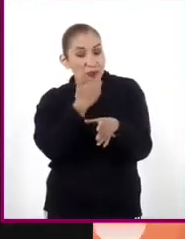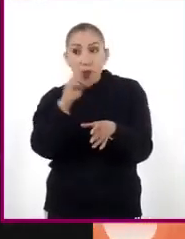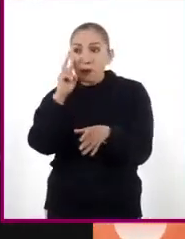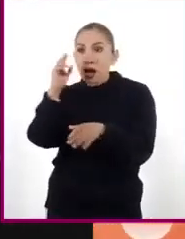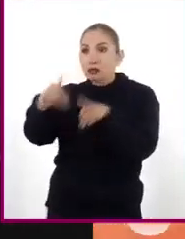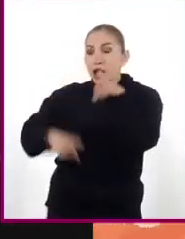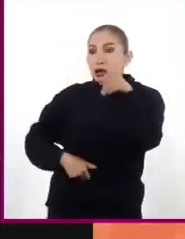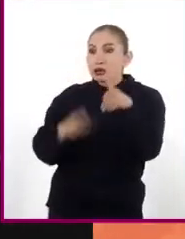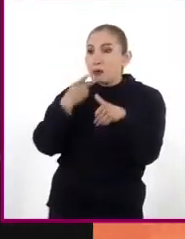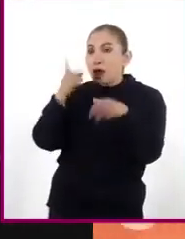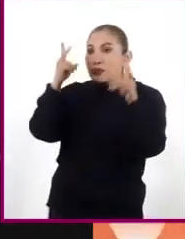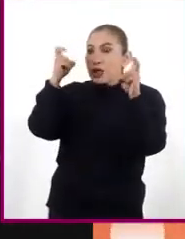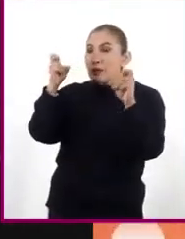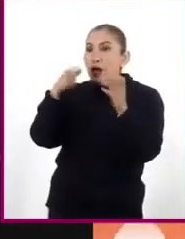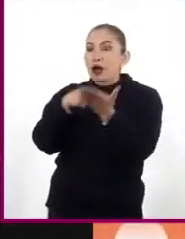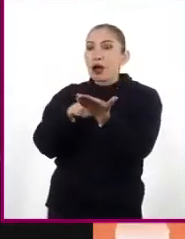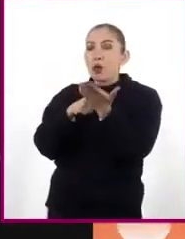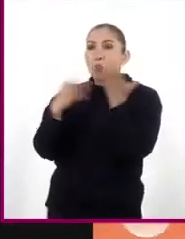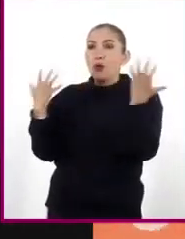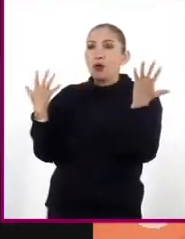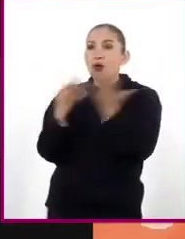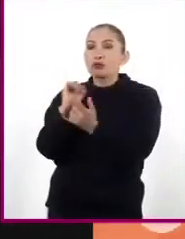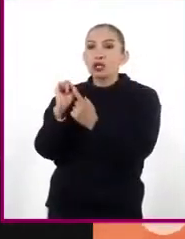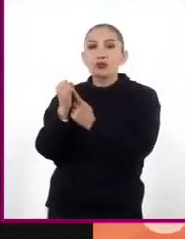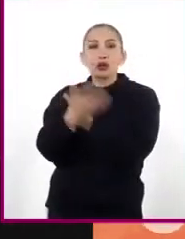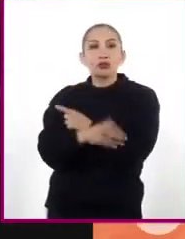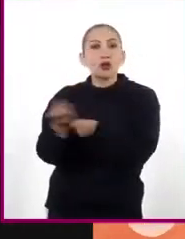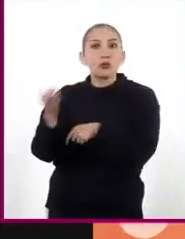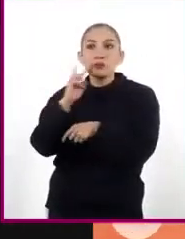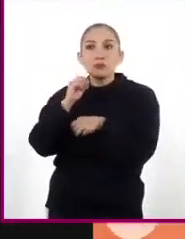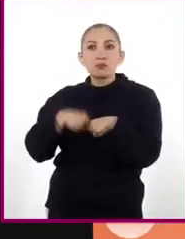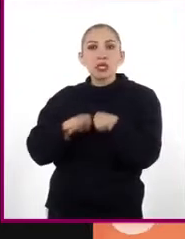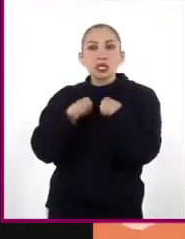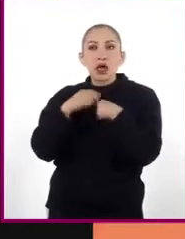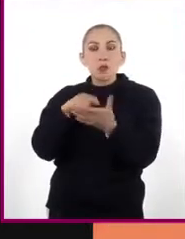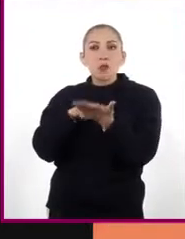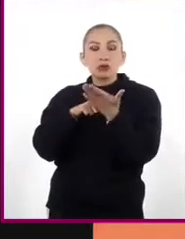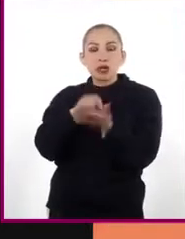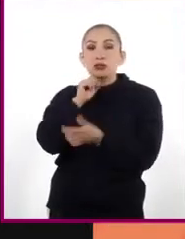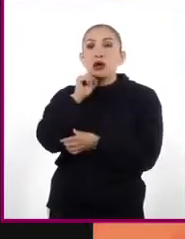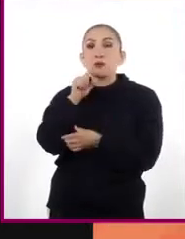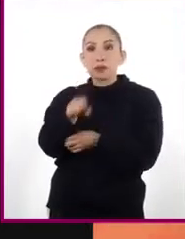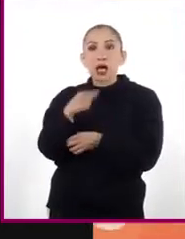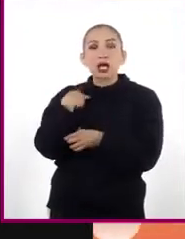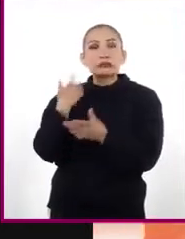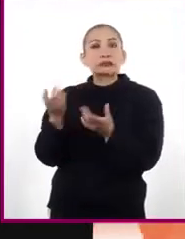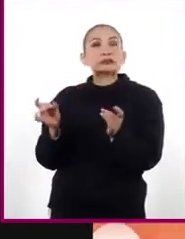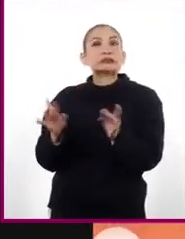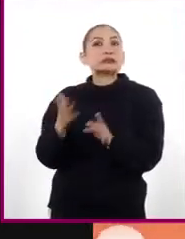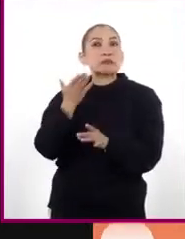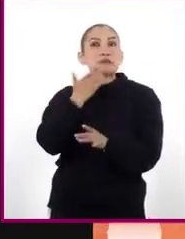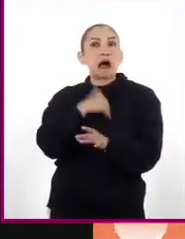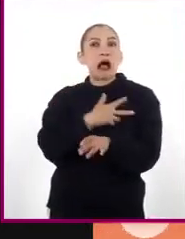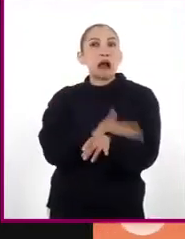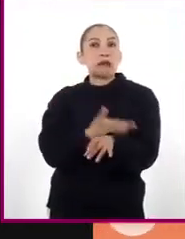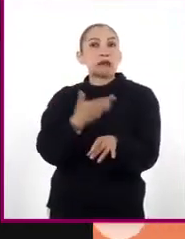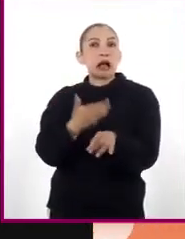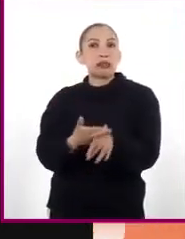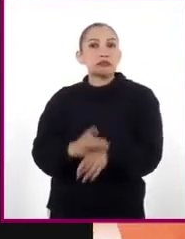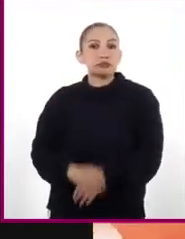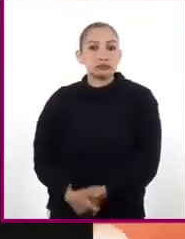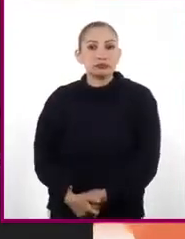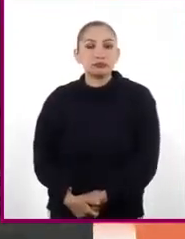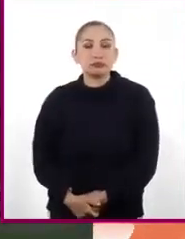ver una obra de teatro donde se representa una situación cotidiana, que muestra además las consecuencias de carecer de